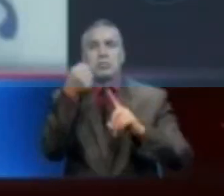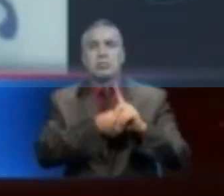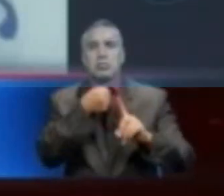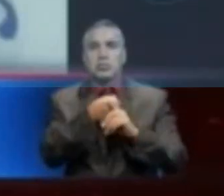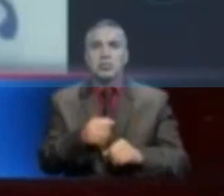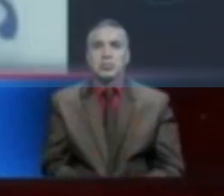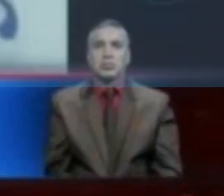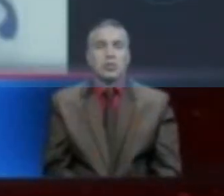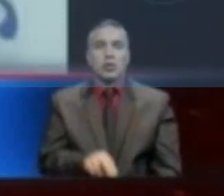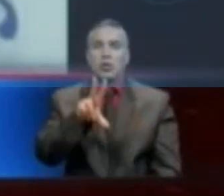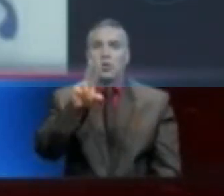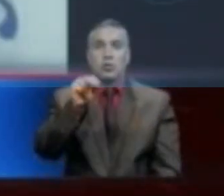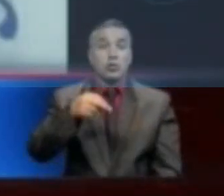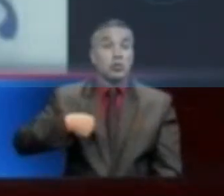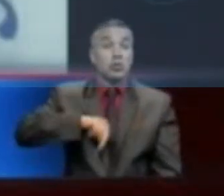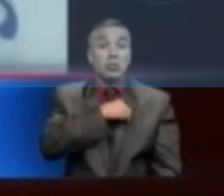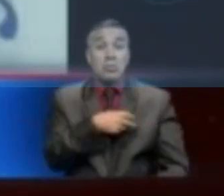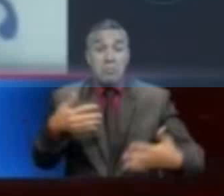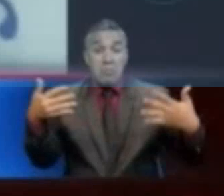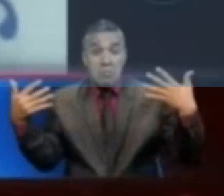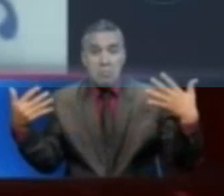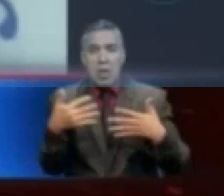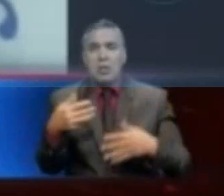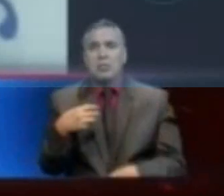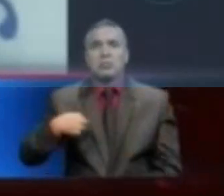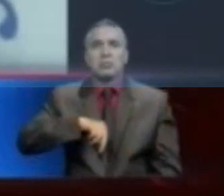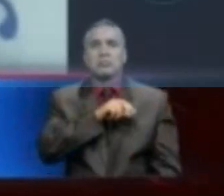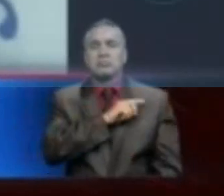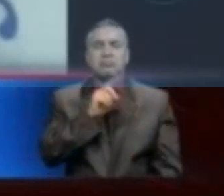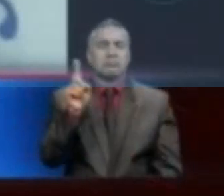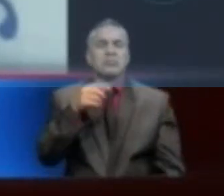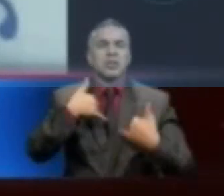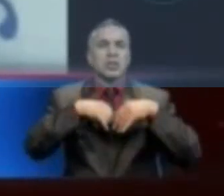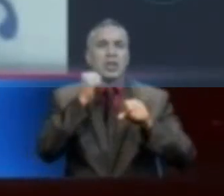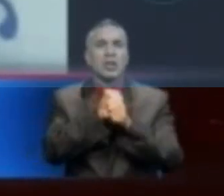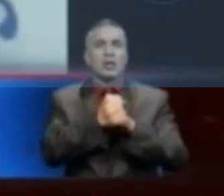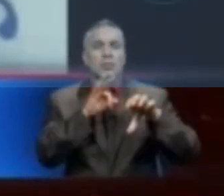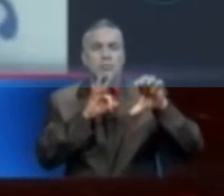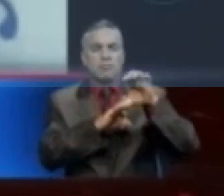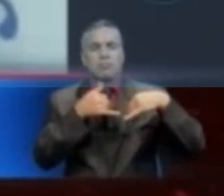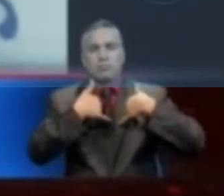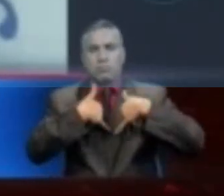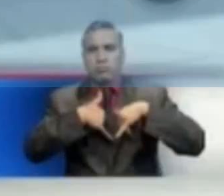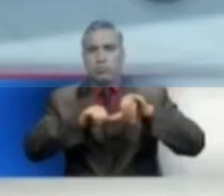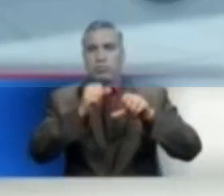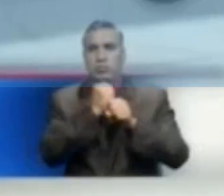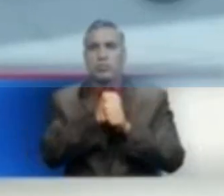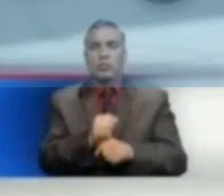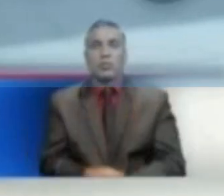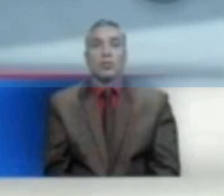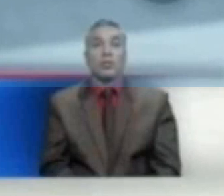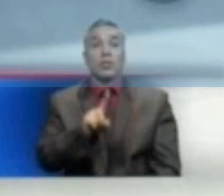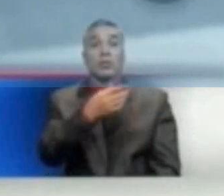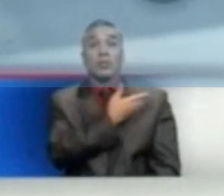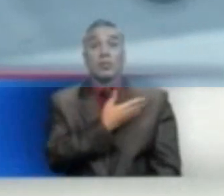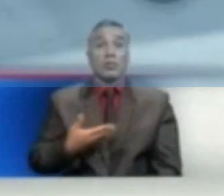existe ningún temor. Esto no turba nuestras actividades como consejeros del Consejo de Participación Ciudadana. El presidente